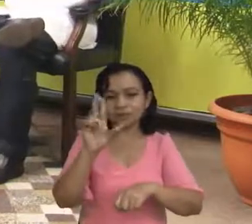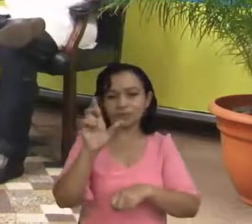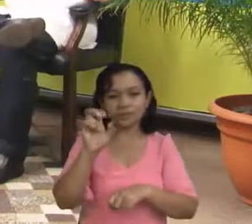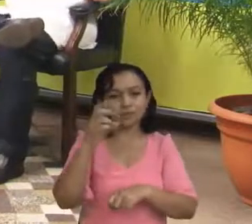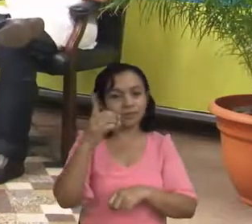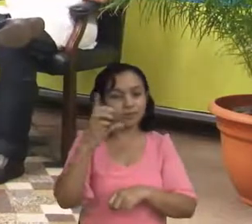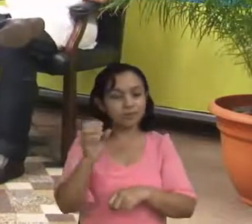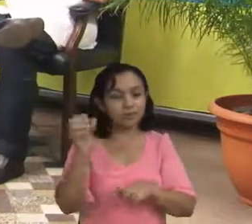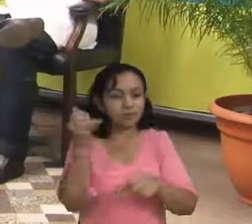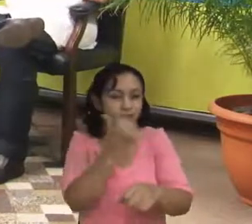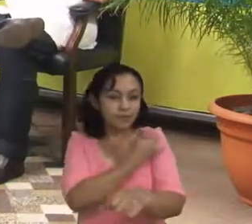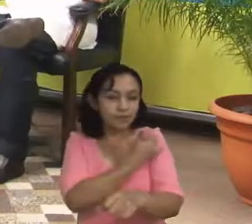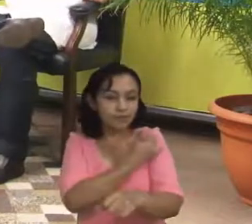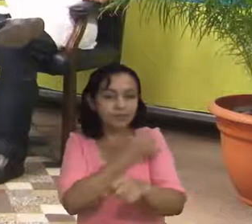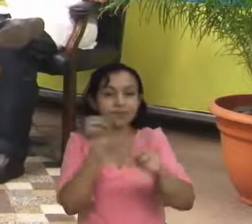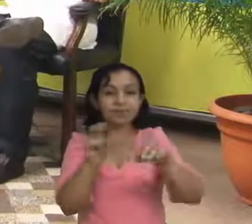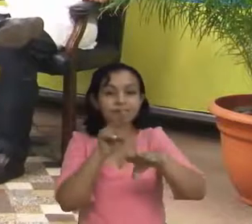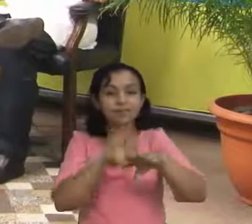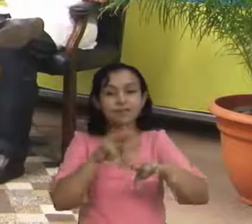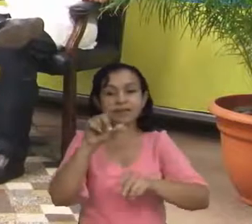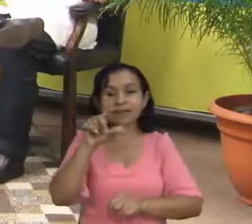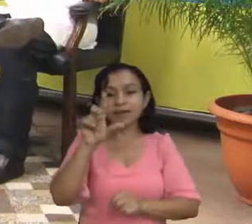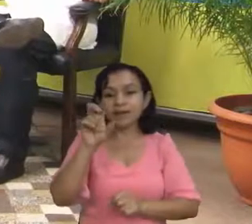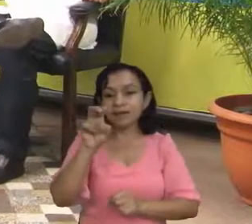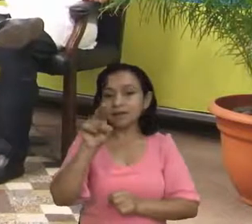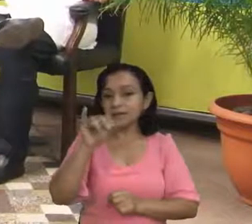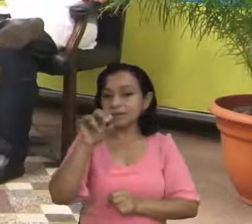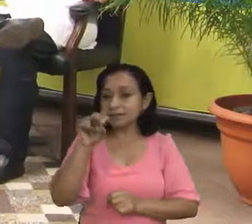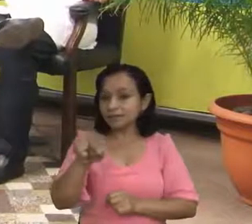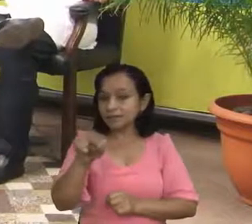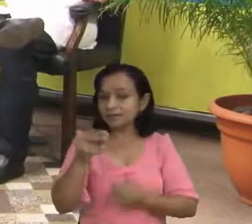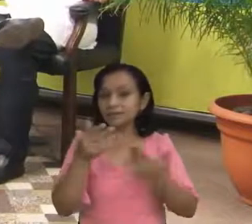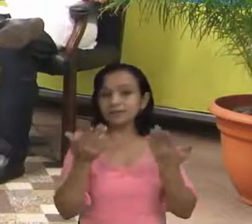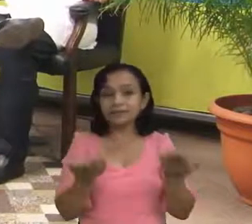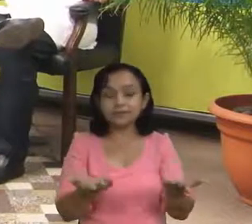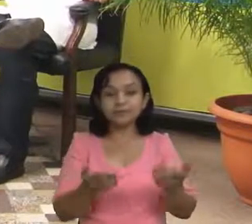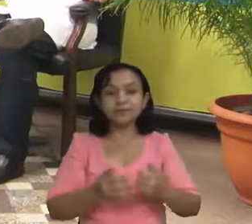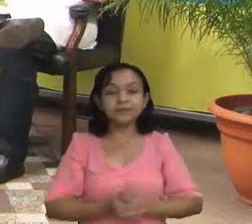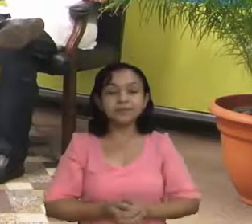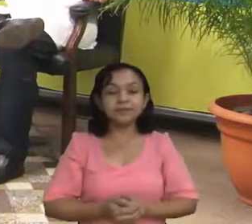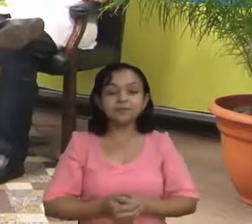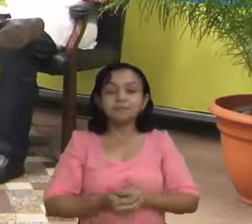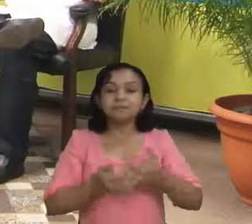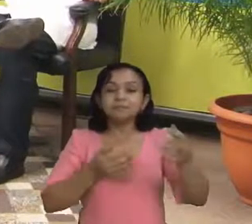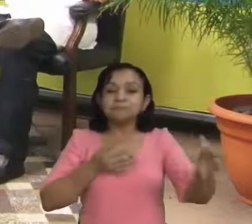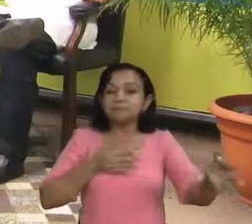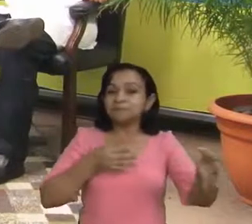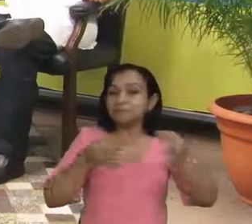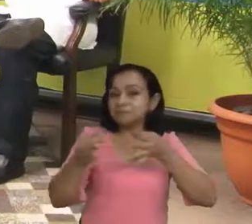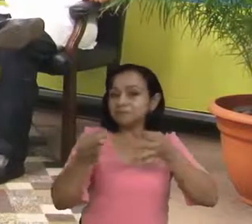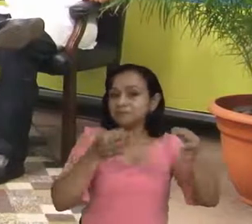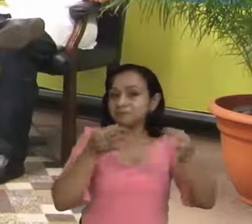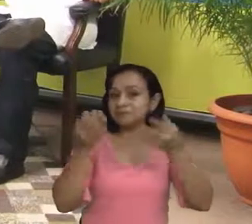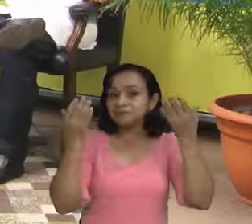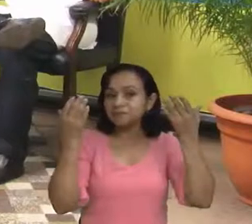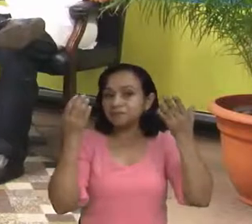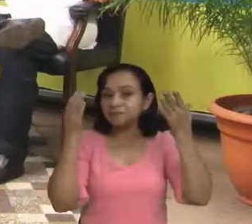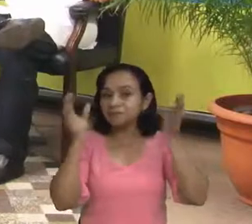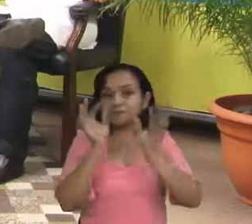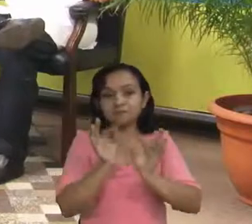del Hospital de Referencia Nacional, Hospital Escuela Antonio Lenín Fonseca, dándonos esos conocimientos acerca de